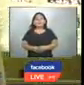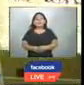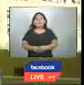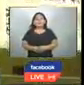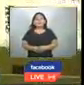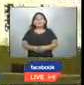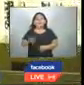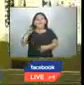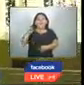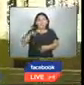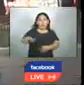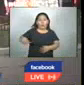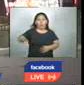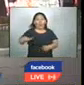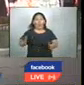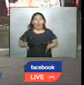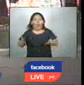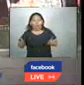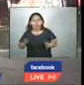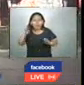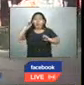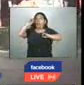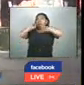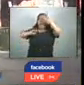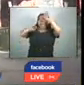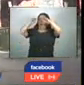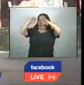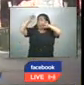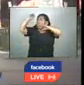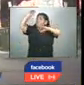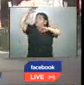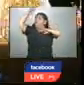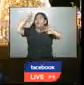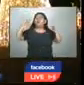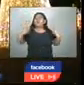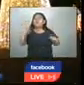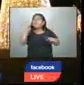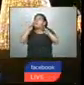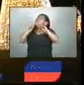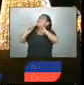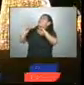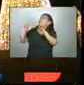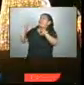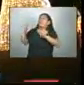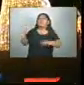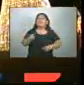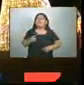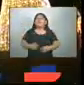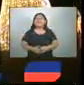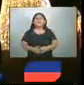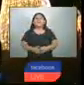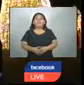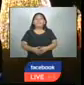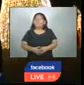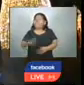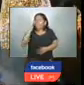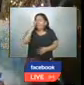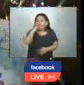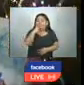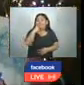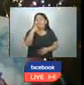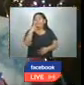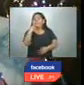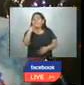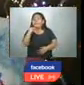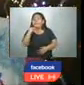En esta vía navideña se encuentra el árbol más grande del municipio, lo que llama la atención de muchos. Muy lindo, sí,